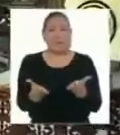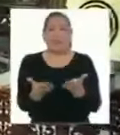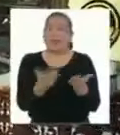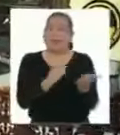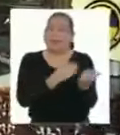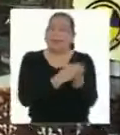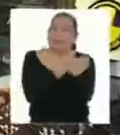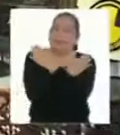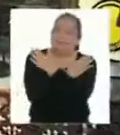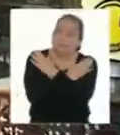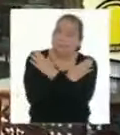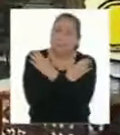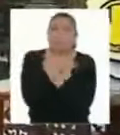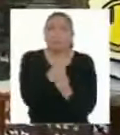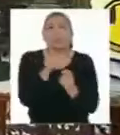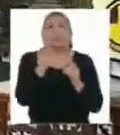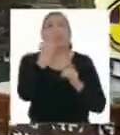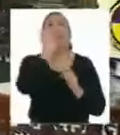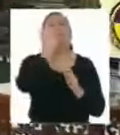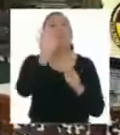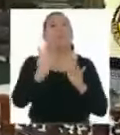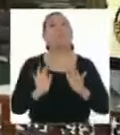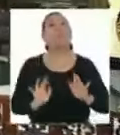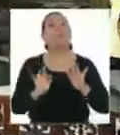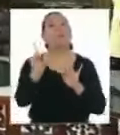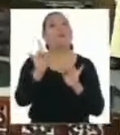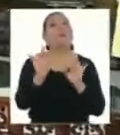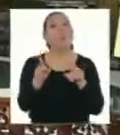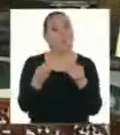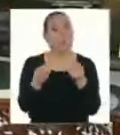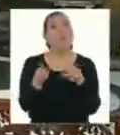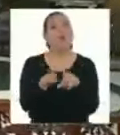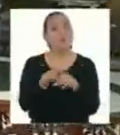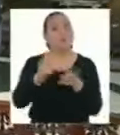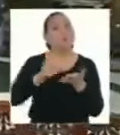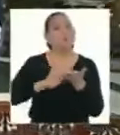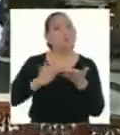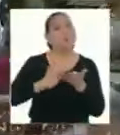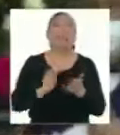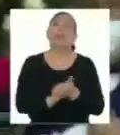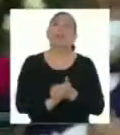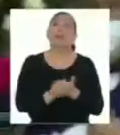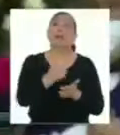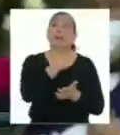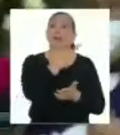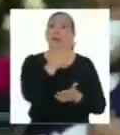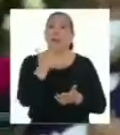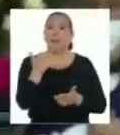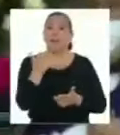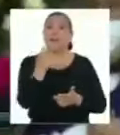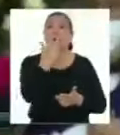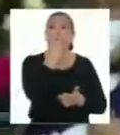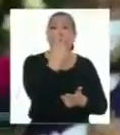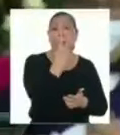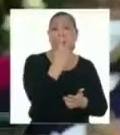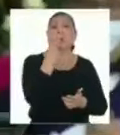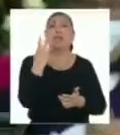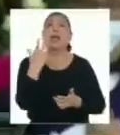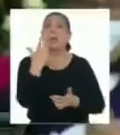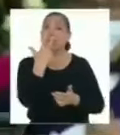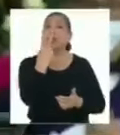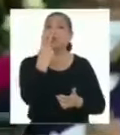el brazo inmutable de su misericordia y perdón. Durante 332 años,